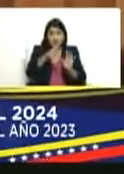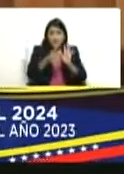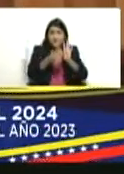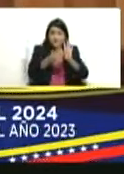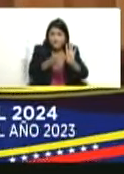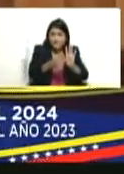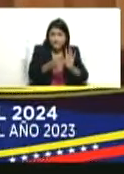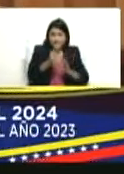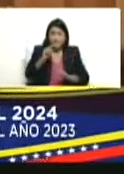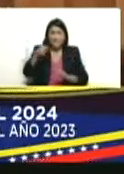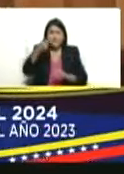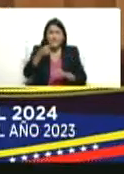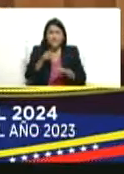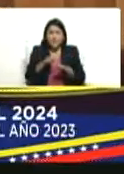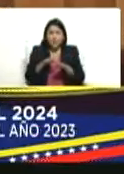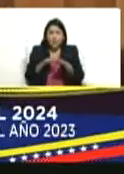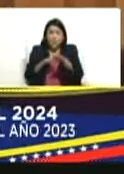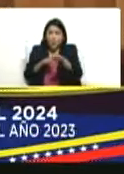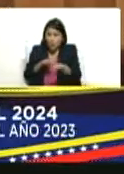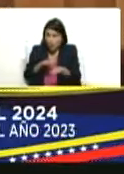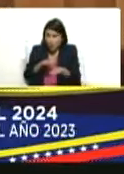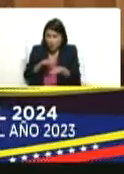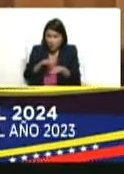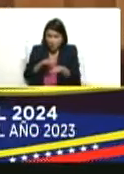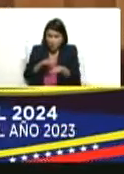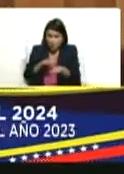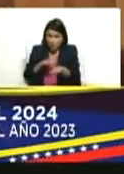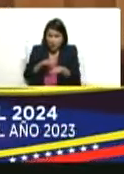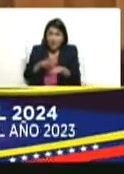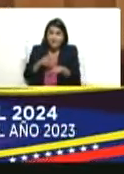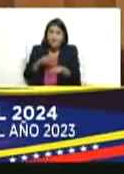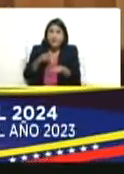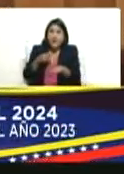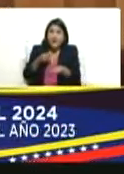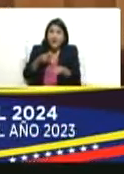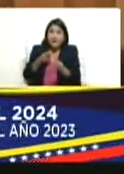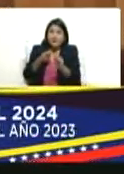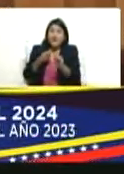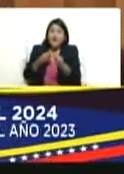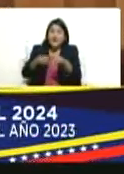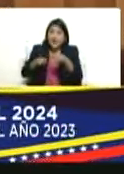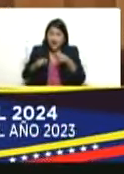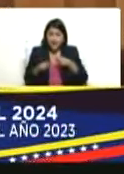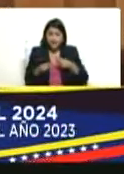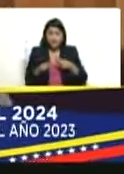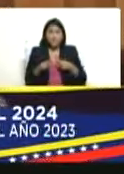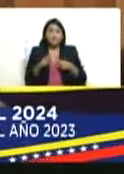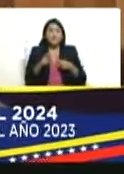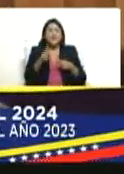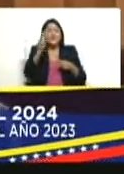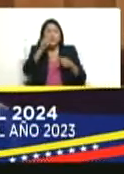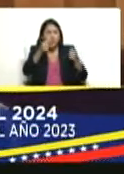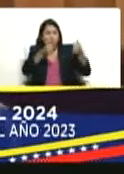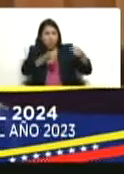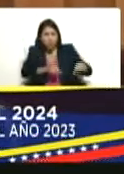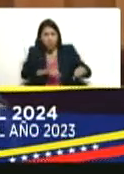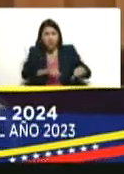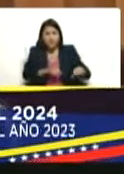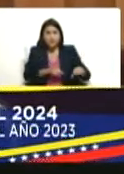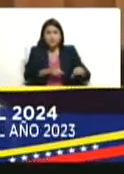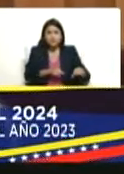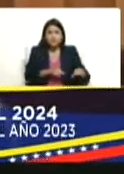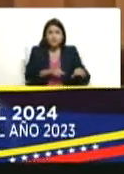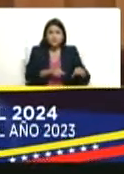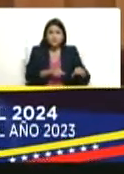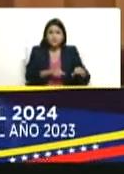El primer paso que dieron ellos para tratar de poner un modelo desestabilizador, cuando